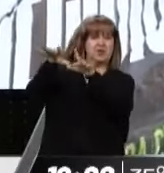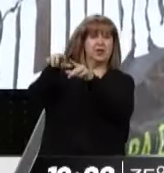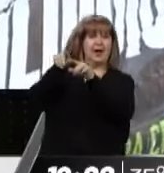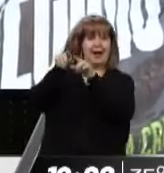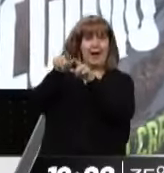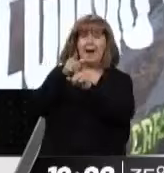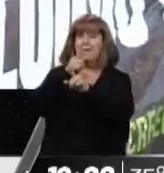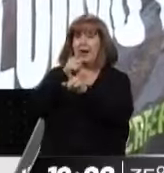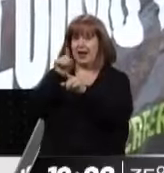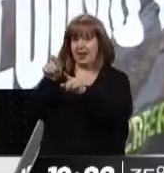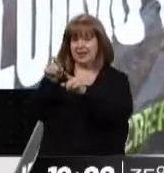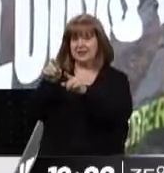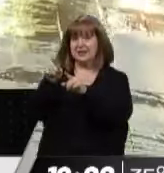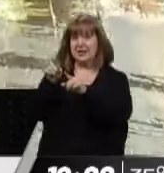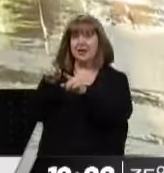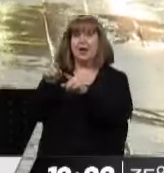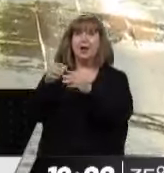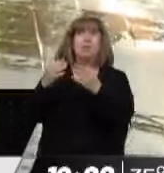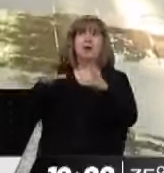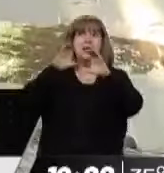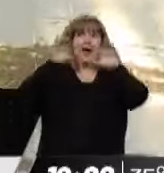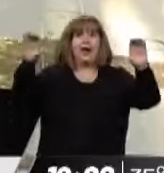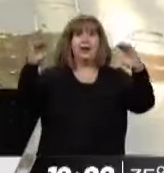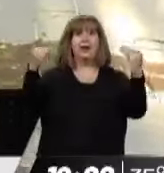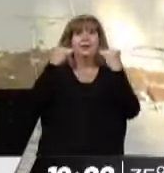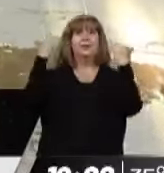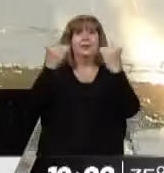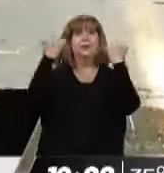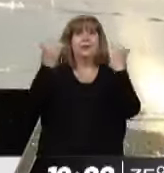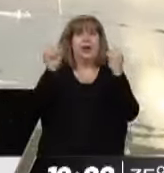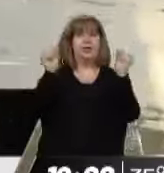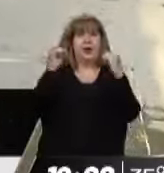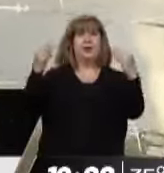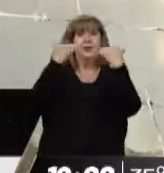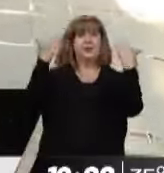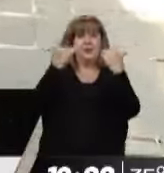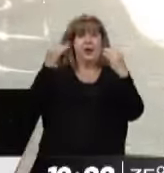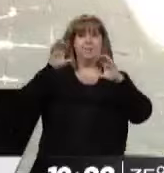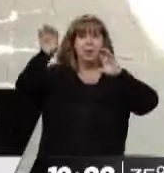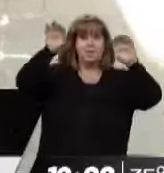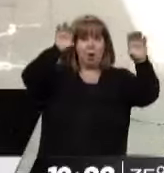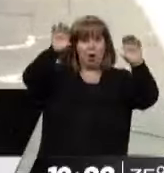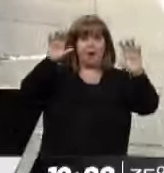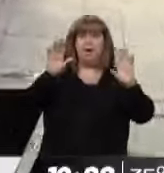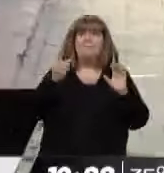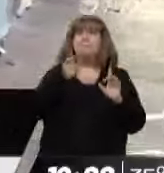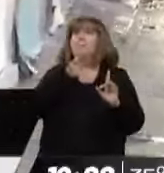que podría tener relación con equipos de aire acondicionado que están instalados en ese lugar.